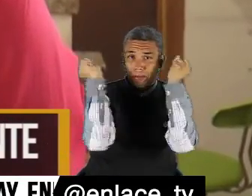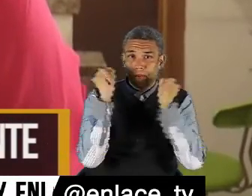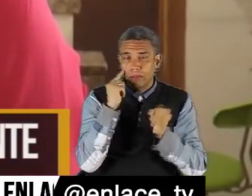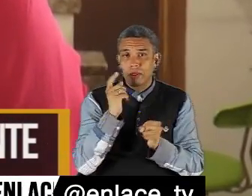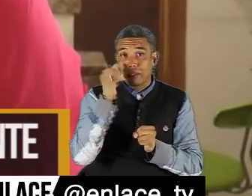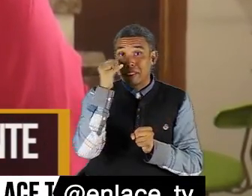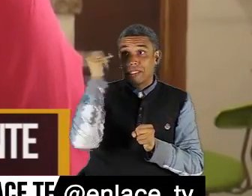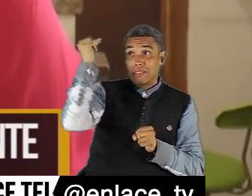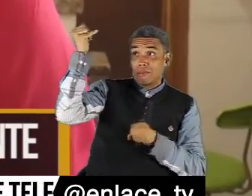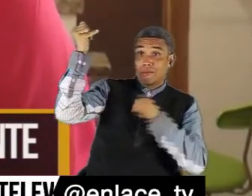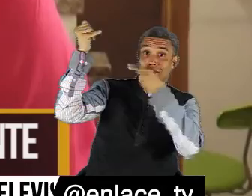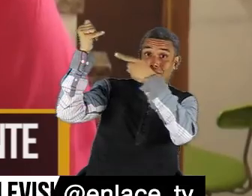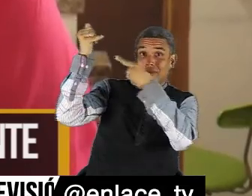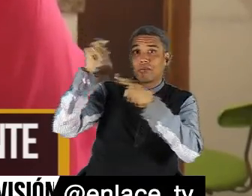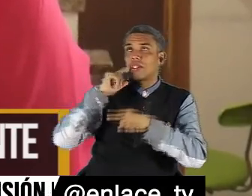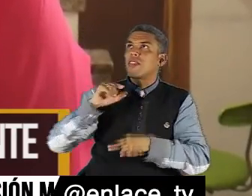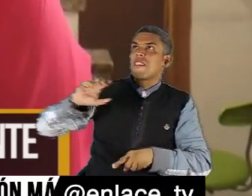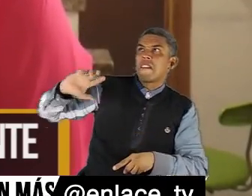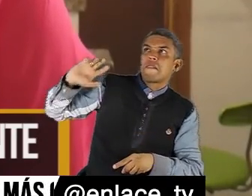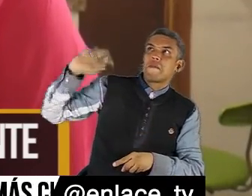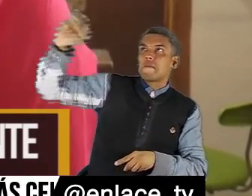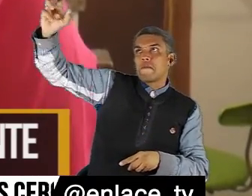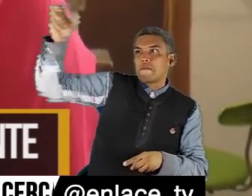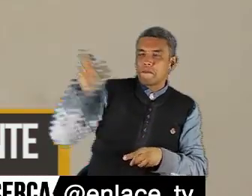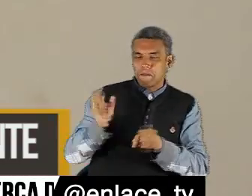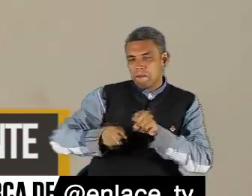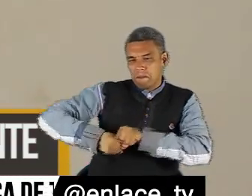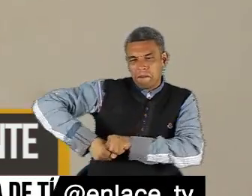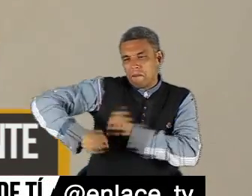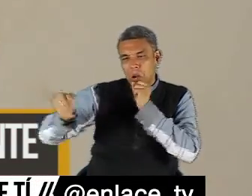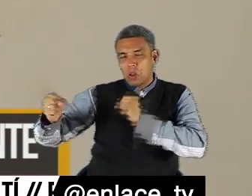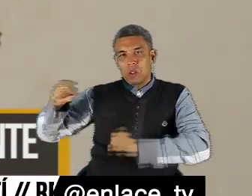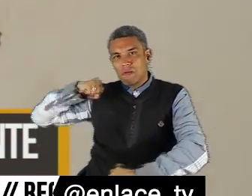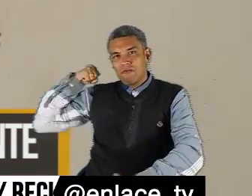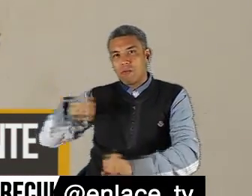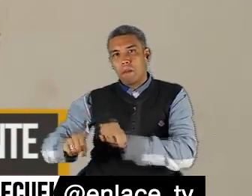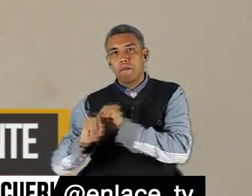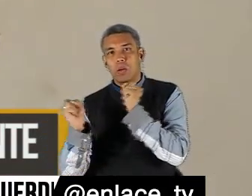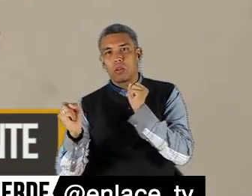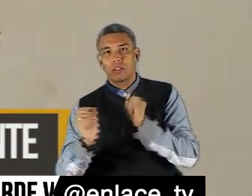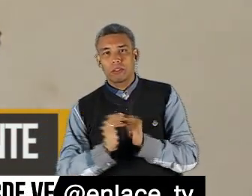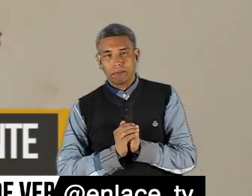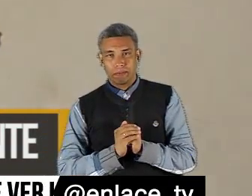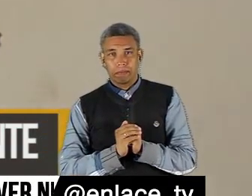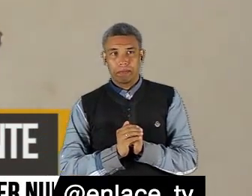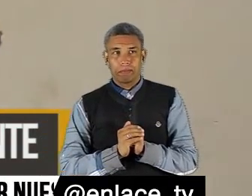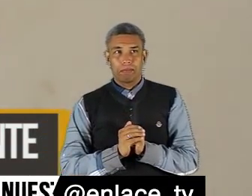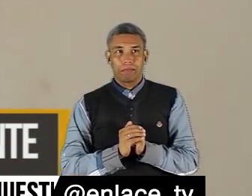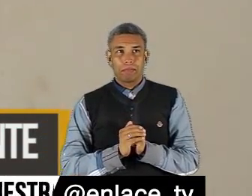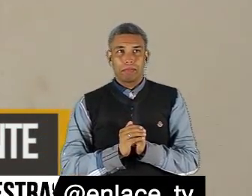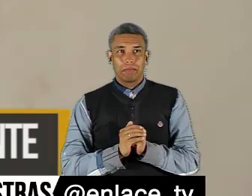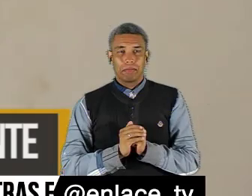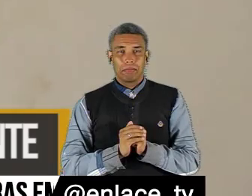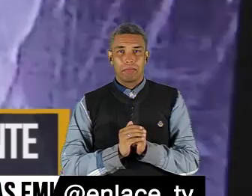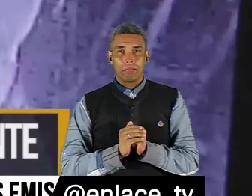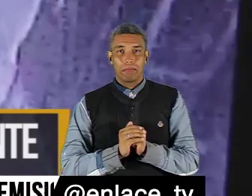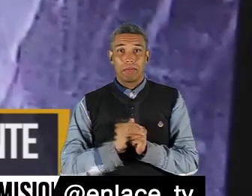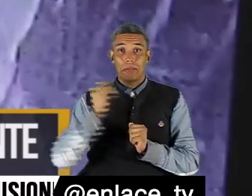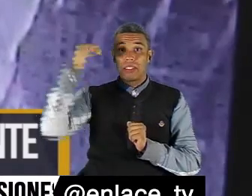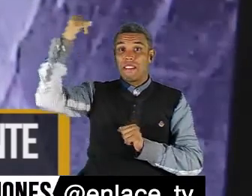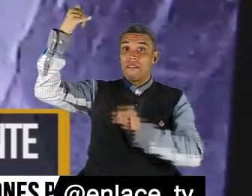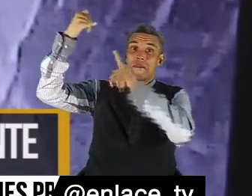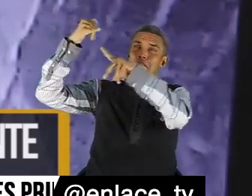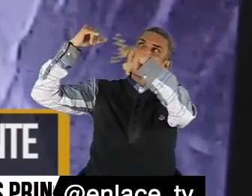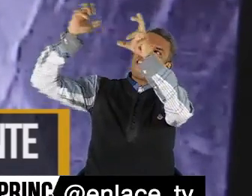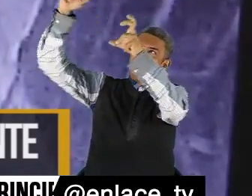cámara, aunque el muchacho cuando entró, él evidenció la cámara y pues obvio la quiso arrancar. La